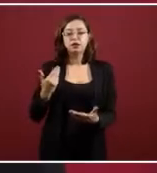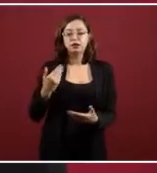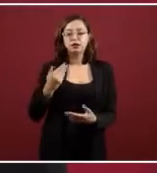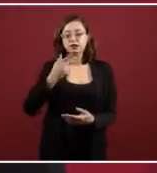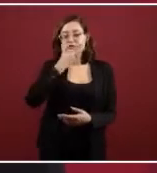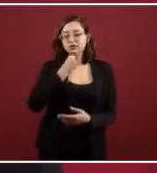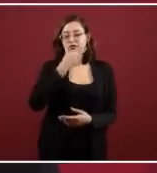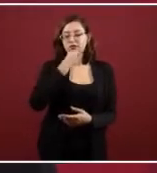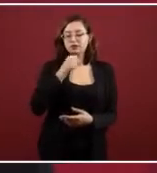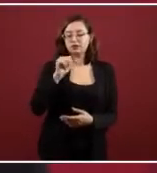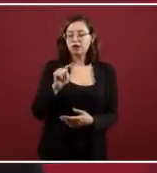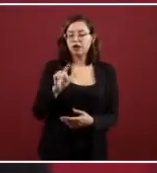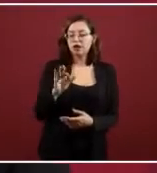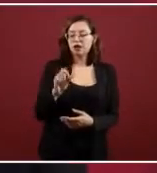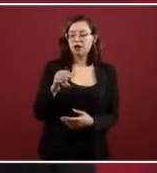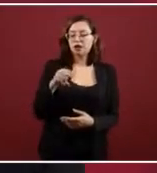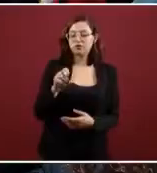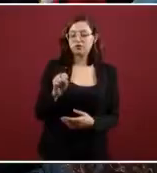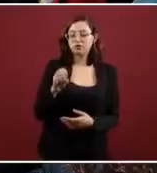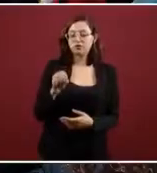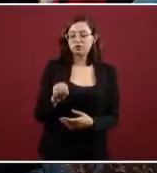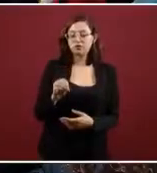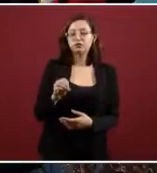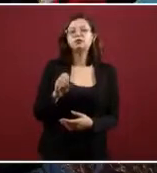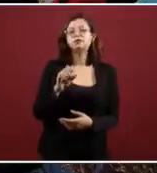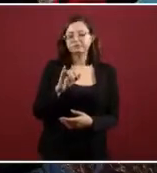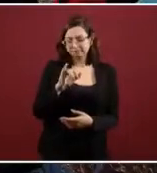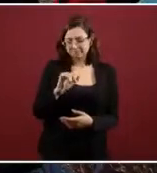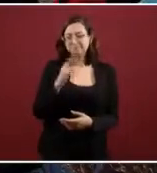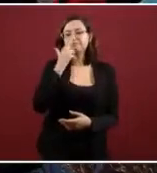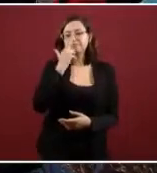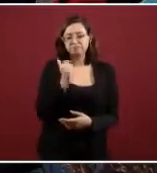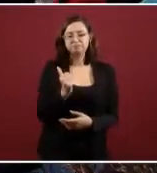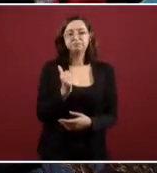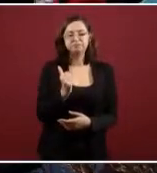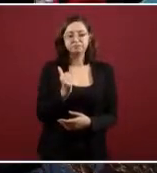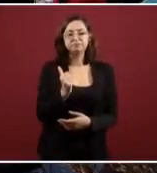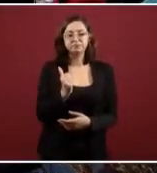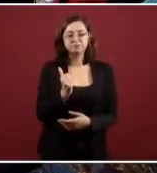Alfonso, y yo le doy la razón, lo creo,